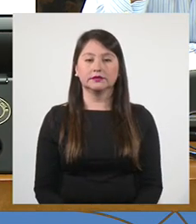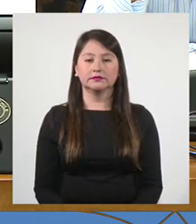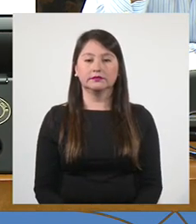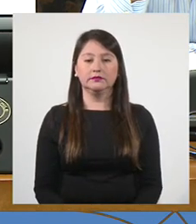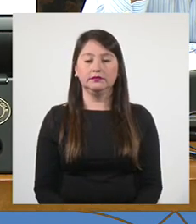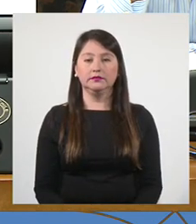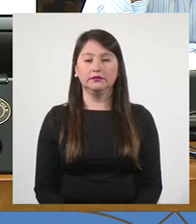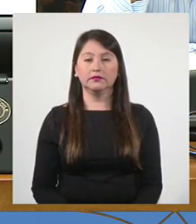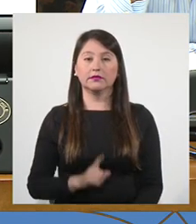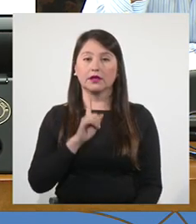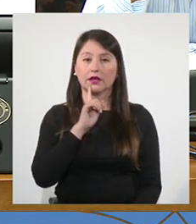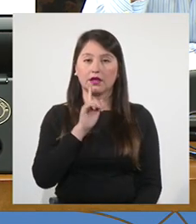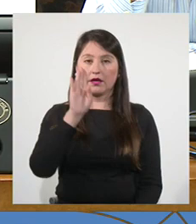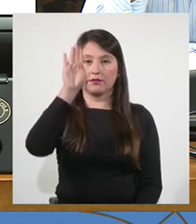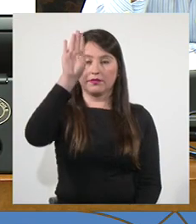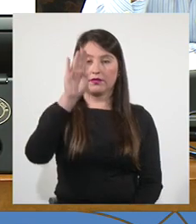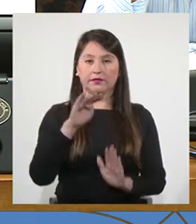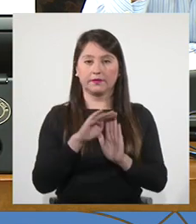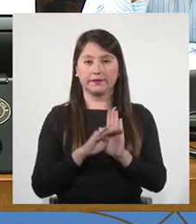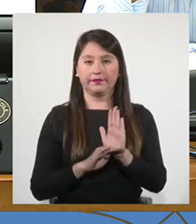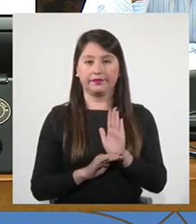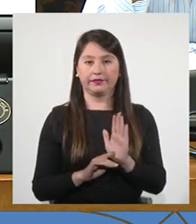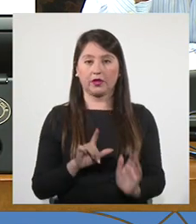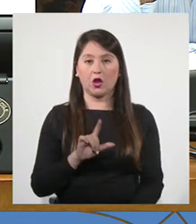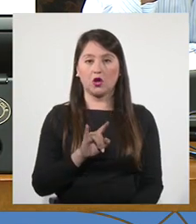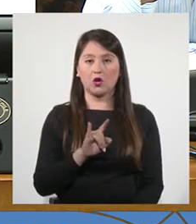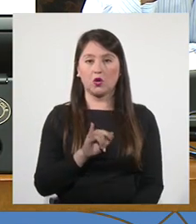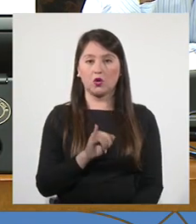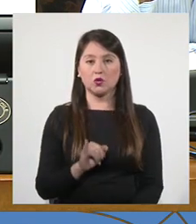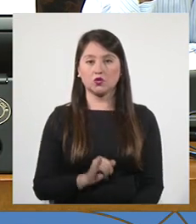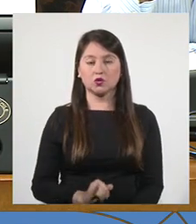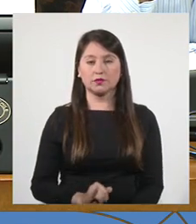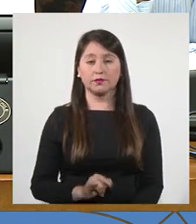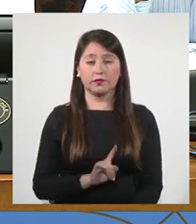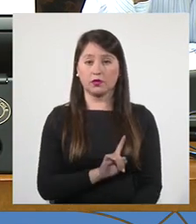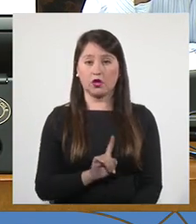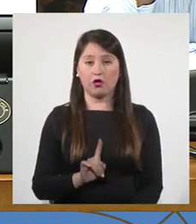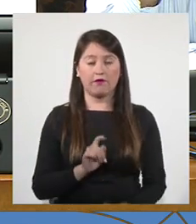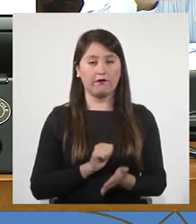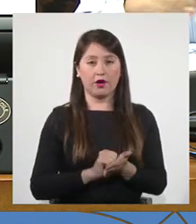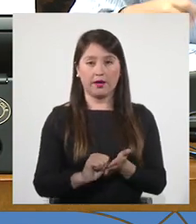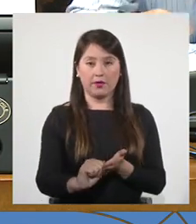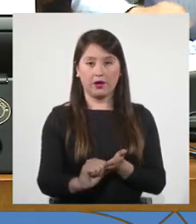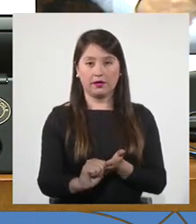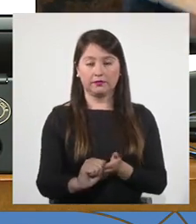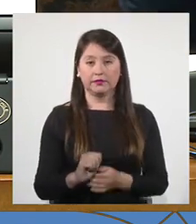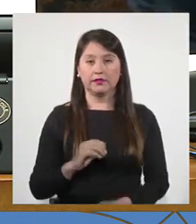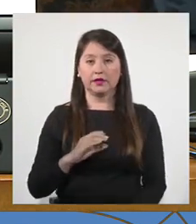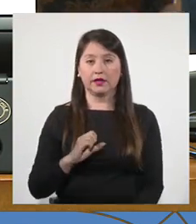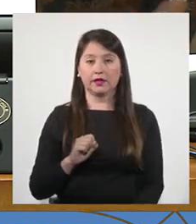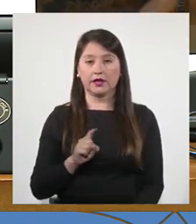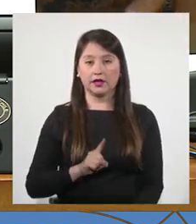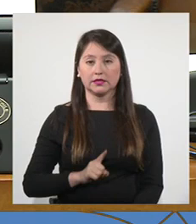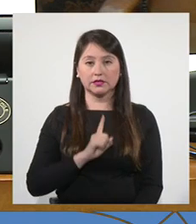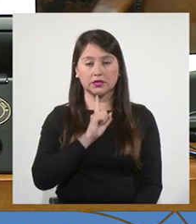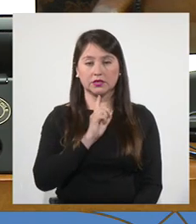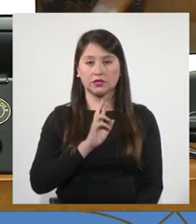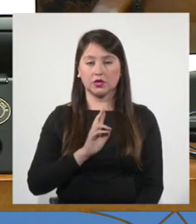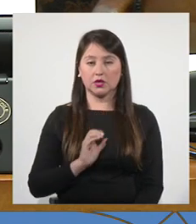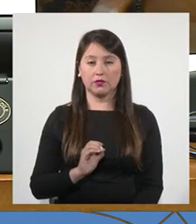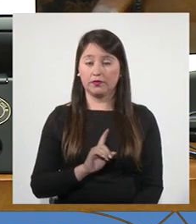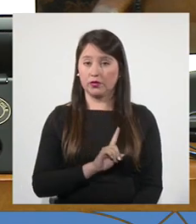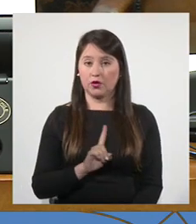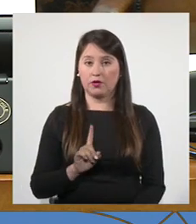Se ofrece la palabra. Senadora Luz Sebensperger. No, borrémosla. Senador Castro.